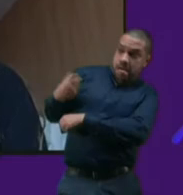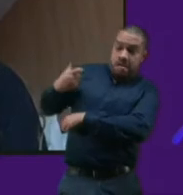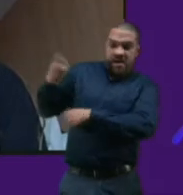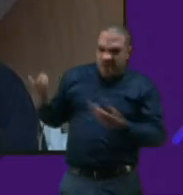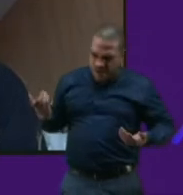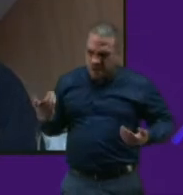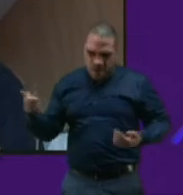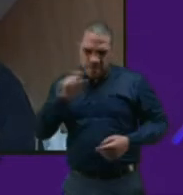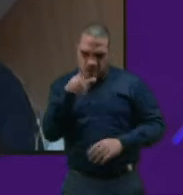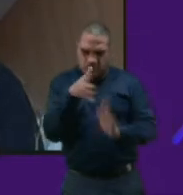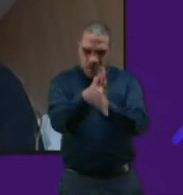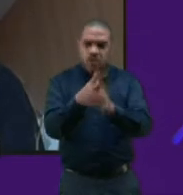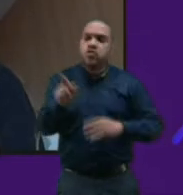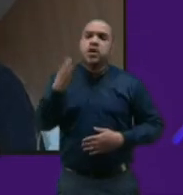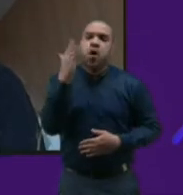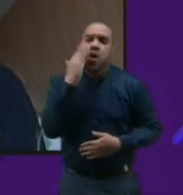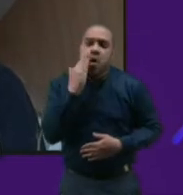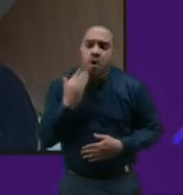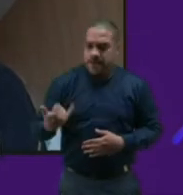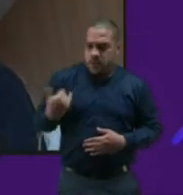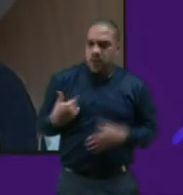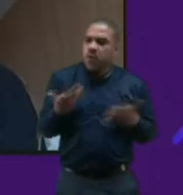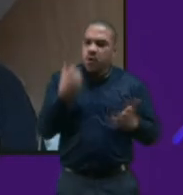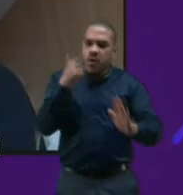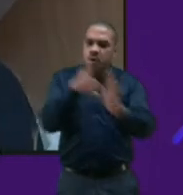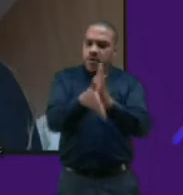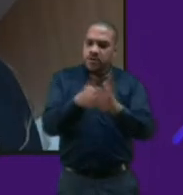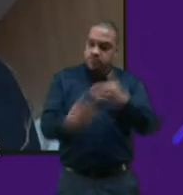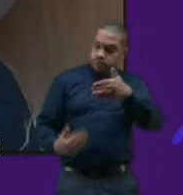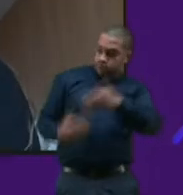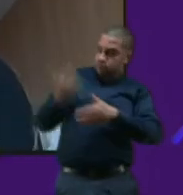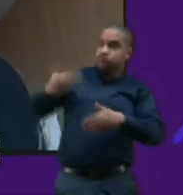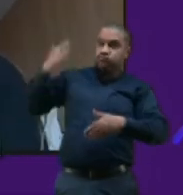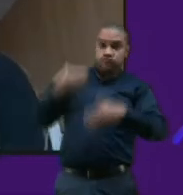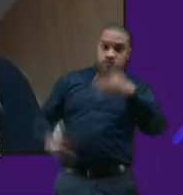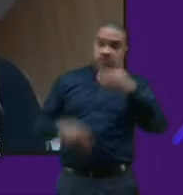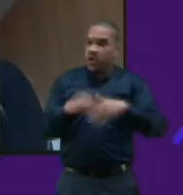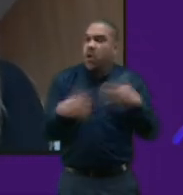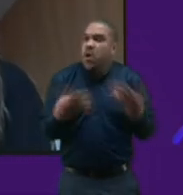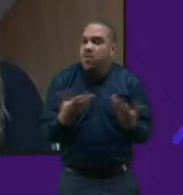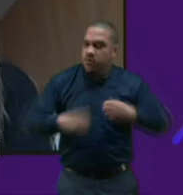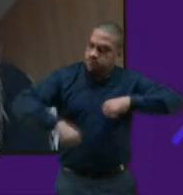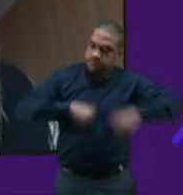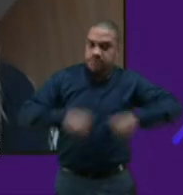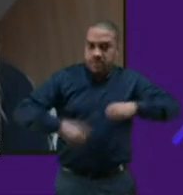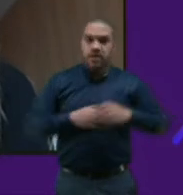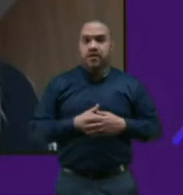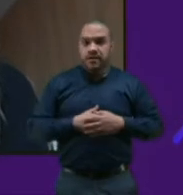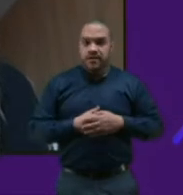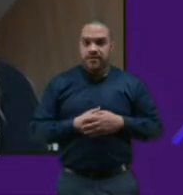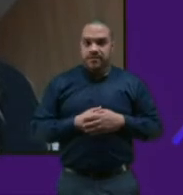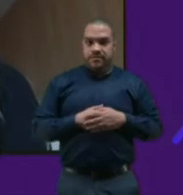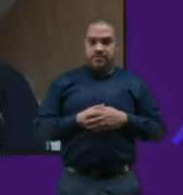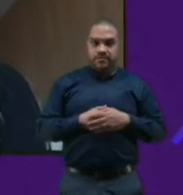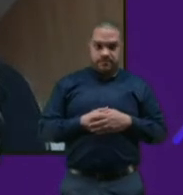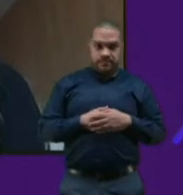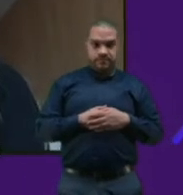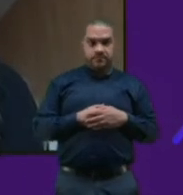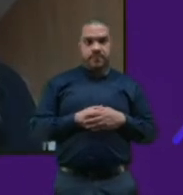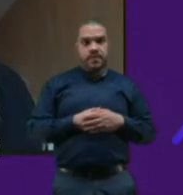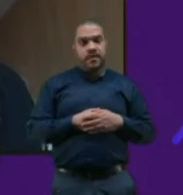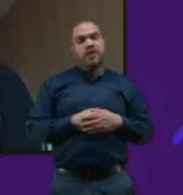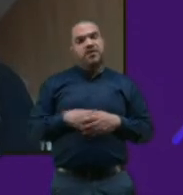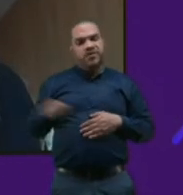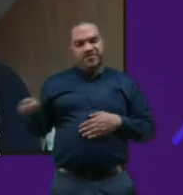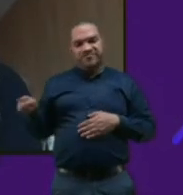también tan joven, ¿cómo arrancaste? Yo sé que tú estás relacionada con gente... con un drive en este tema,